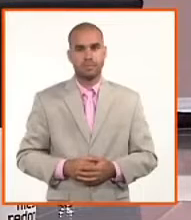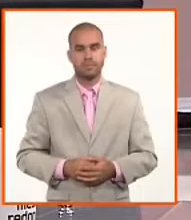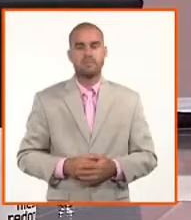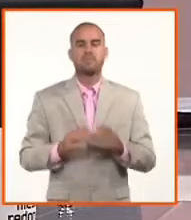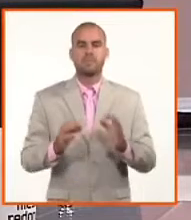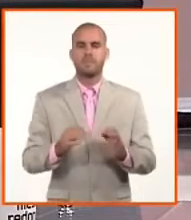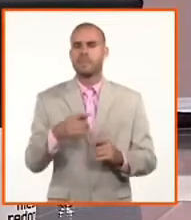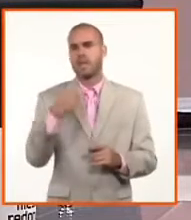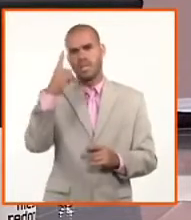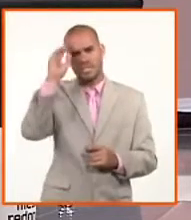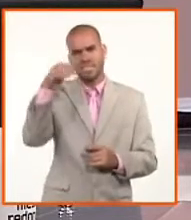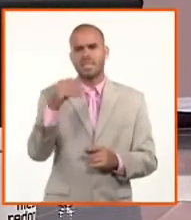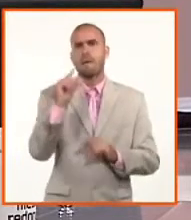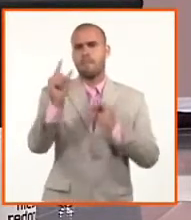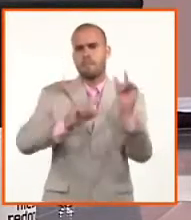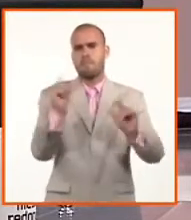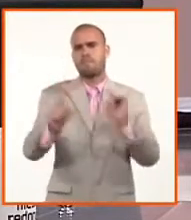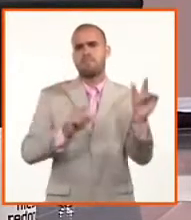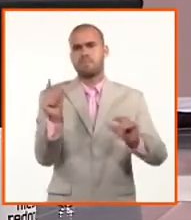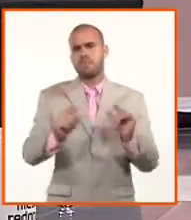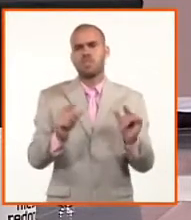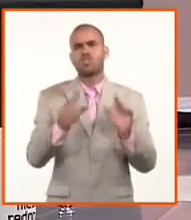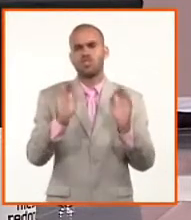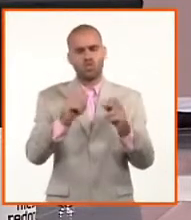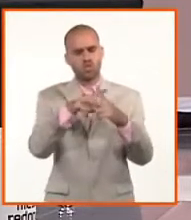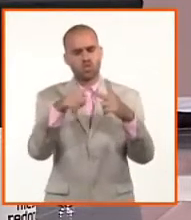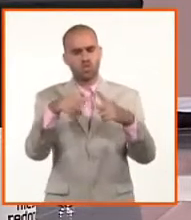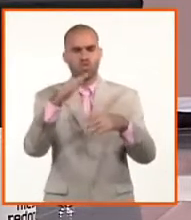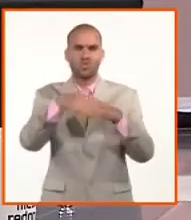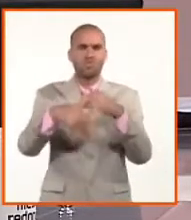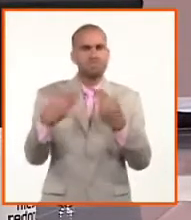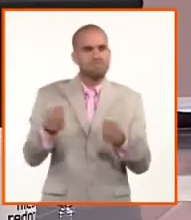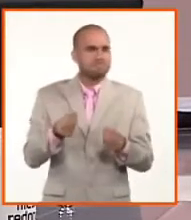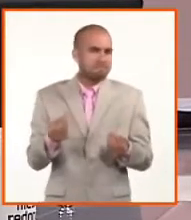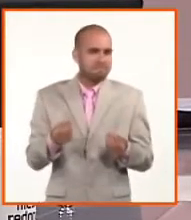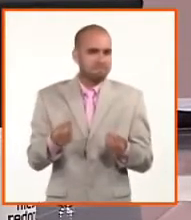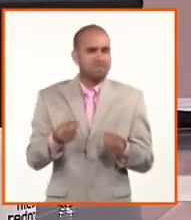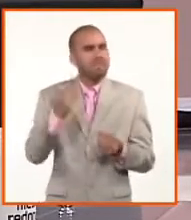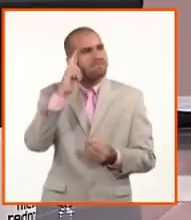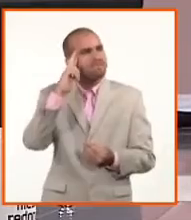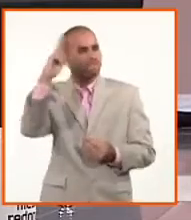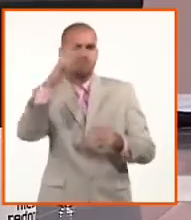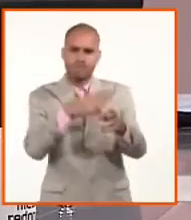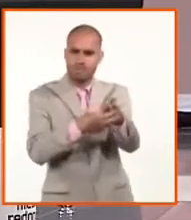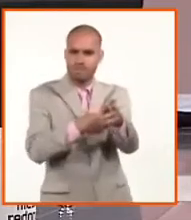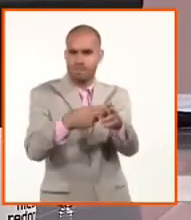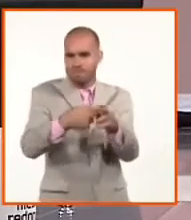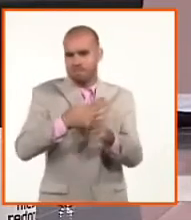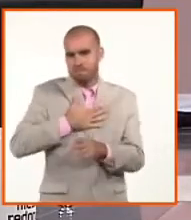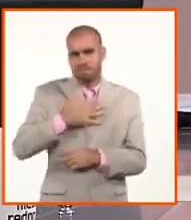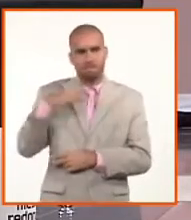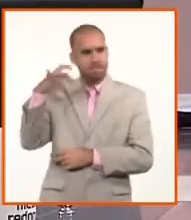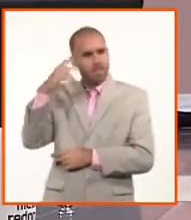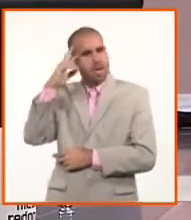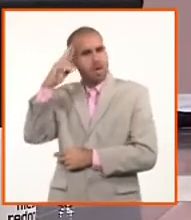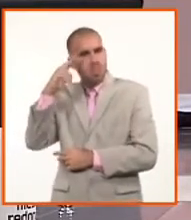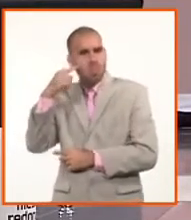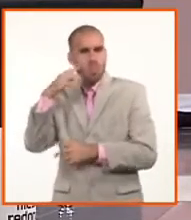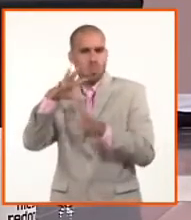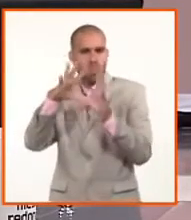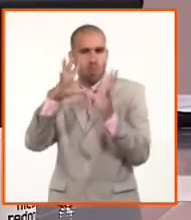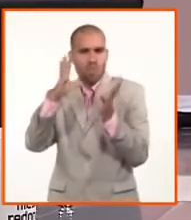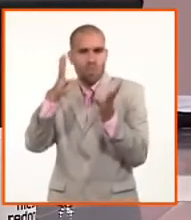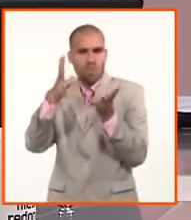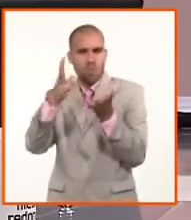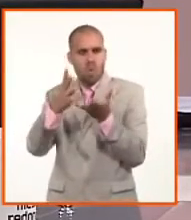Saiz? ¿Cómo la asociación trata de mantener latente en la historia de Pinar del Río y también en la acción de la organización a